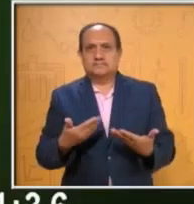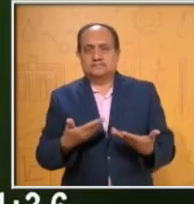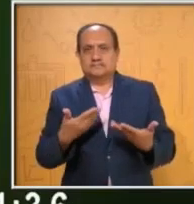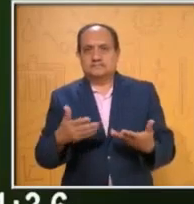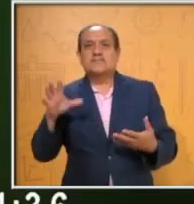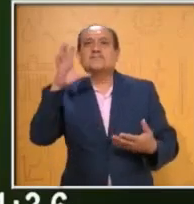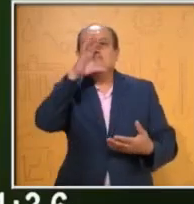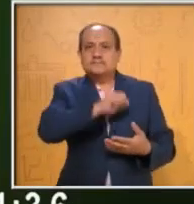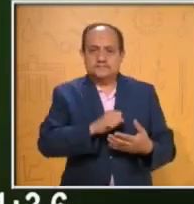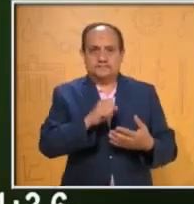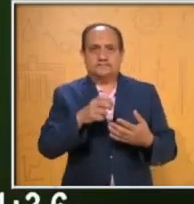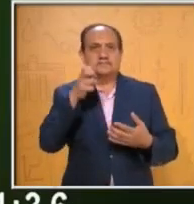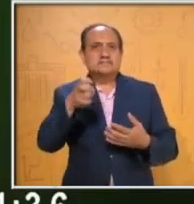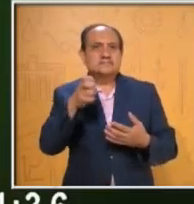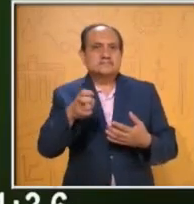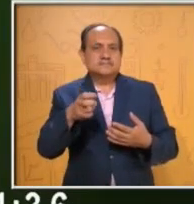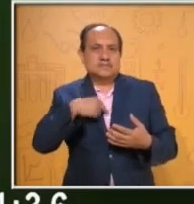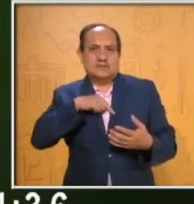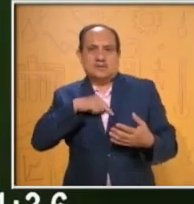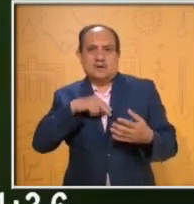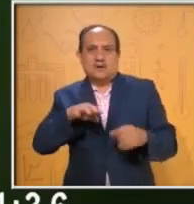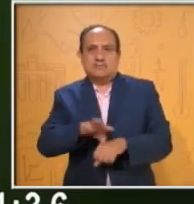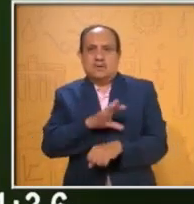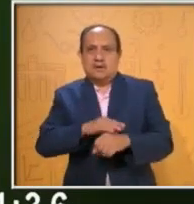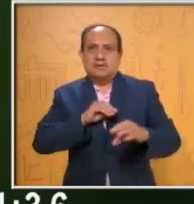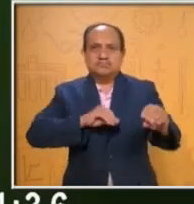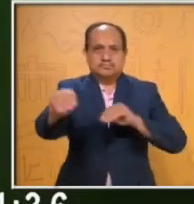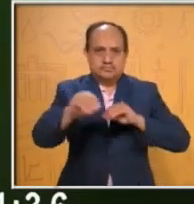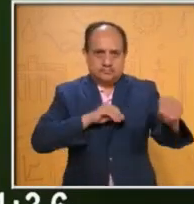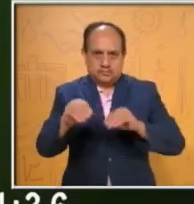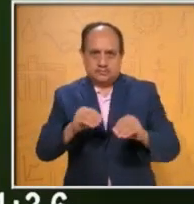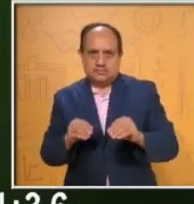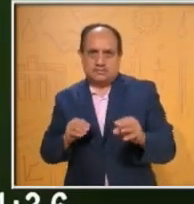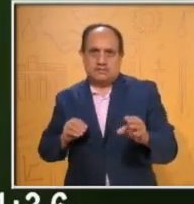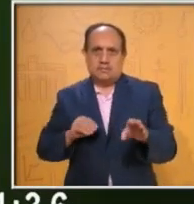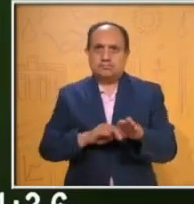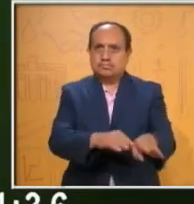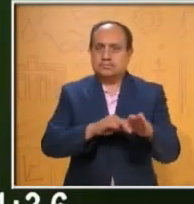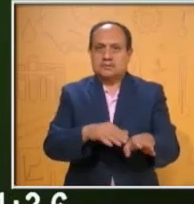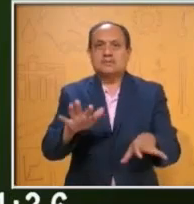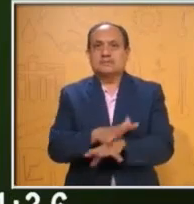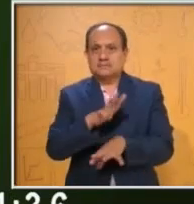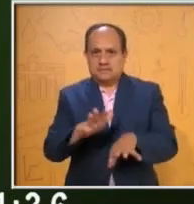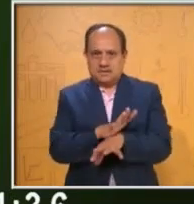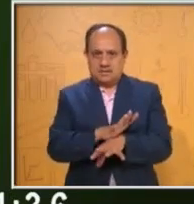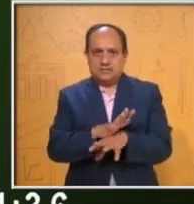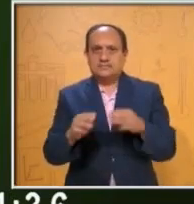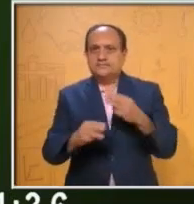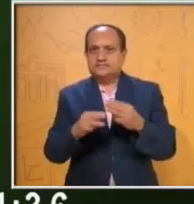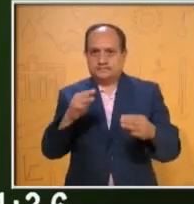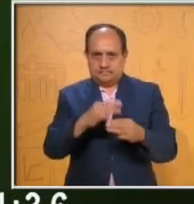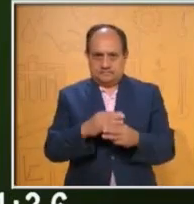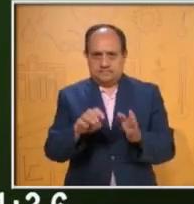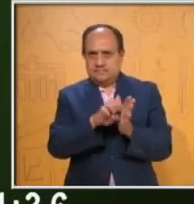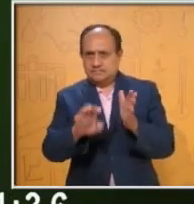el calor. El calor no solo genera movimiento, también produce cambio en los materiales. Y bueno, pues